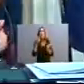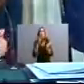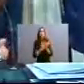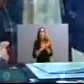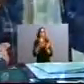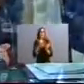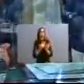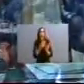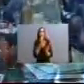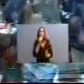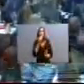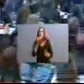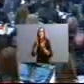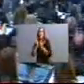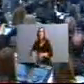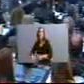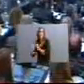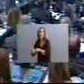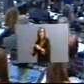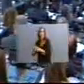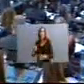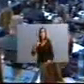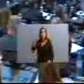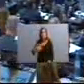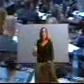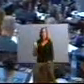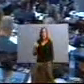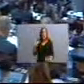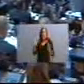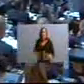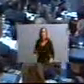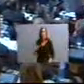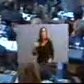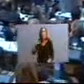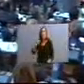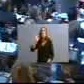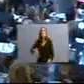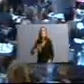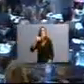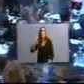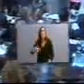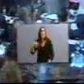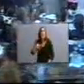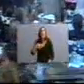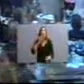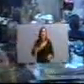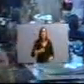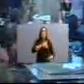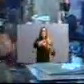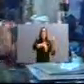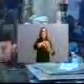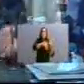Quiero saberlo. Me lo merezco como argentina y se lo merecen las víctimas y sus familiares.